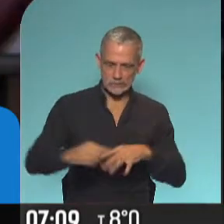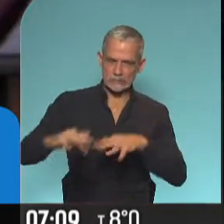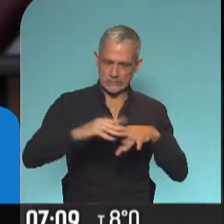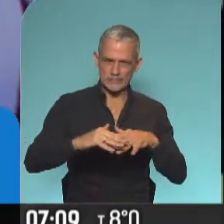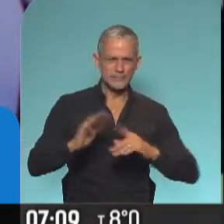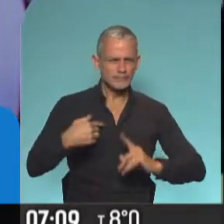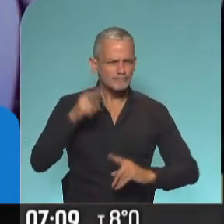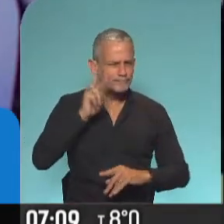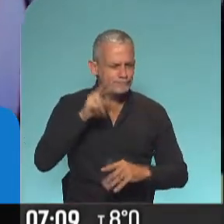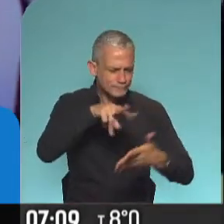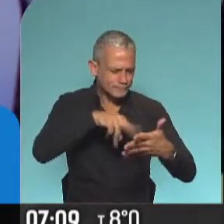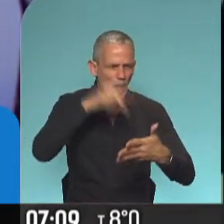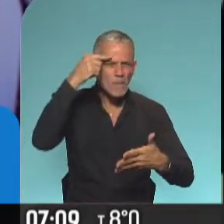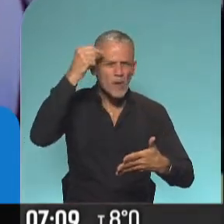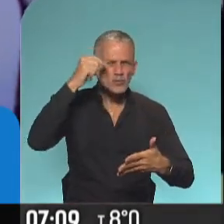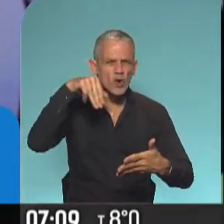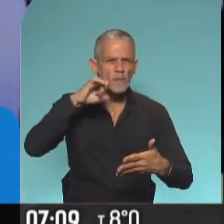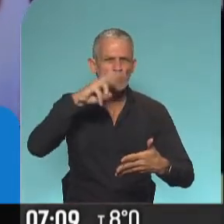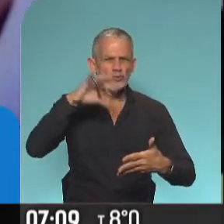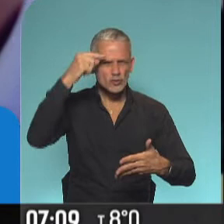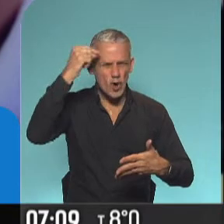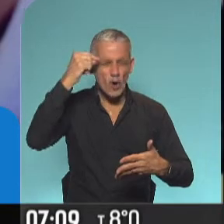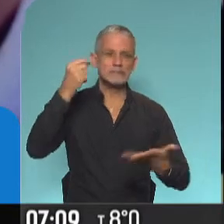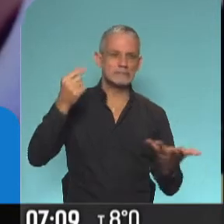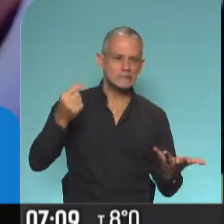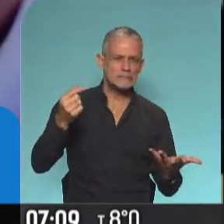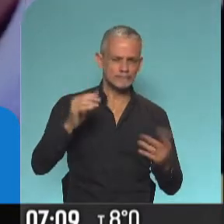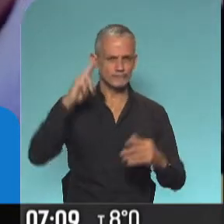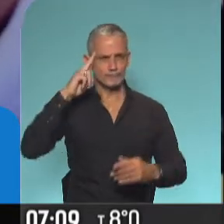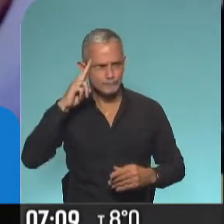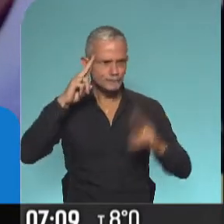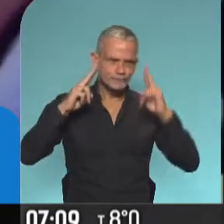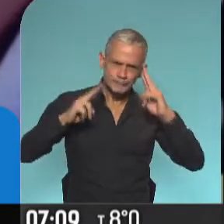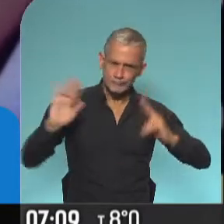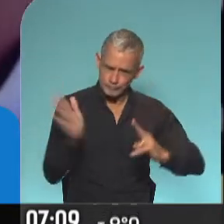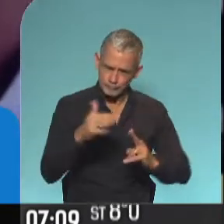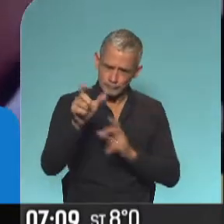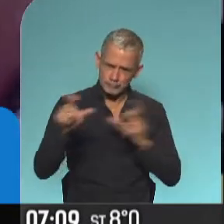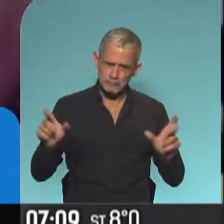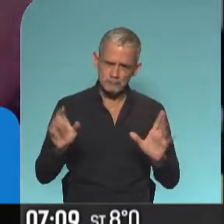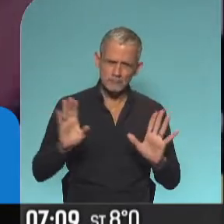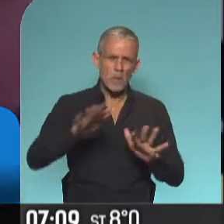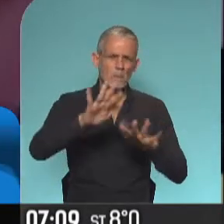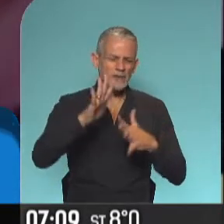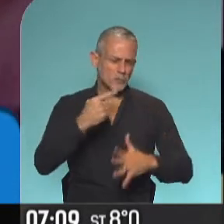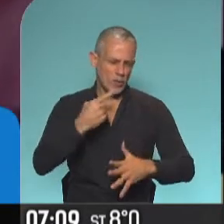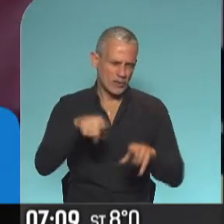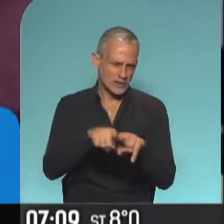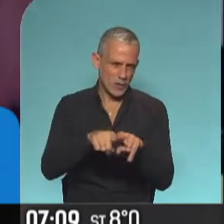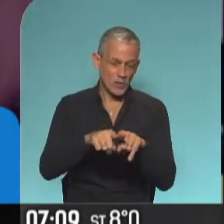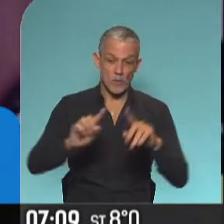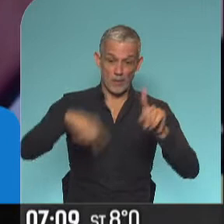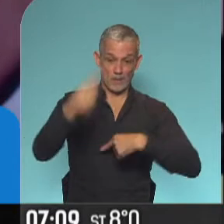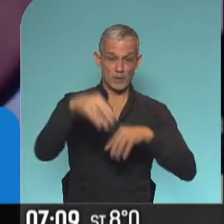horas a Emilio Monzó, un dirigente justicialista respetado por opositores y también por oficialistas, que decía más o menos esto, ¿no? Bueno, para la